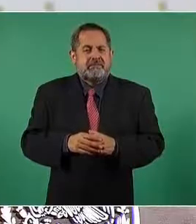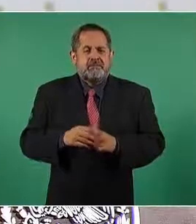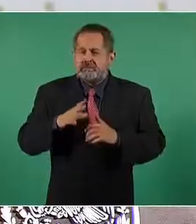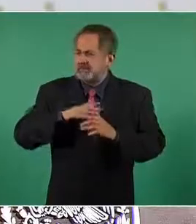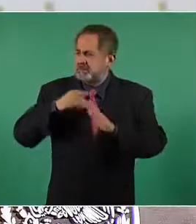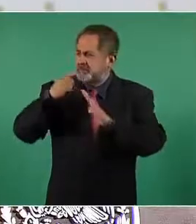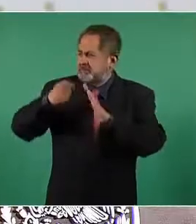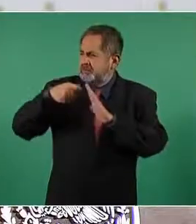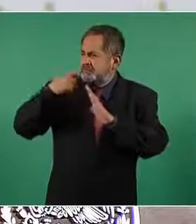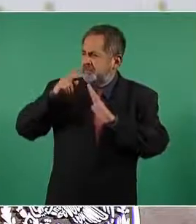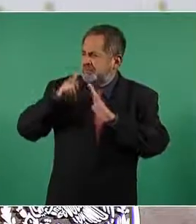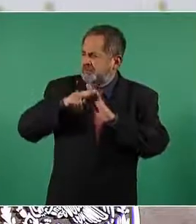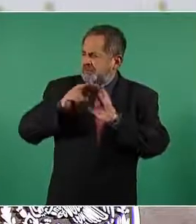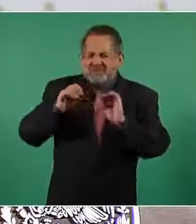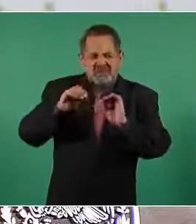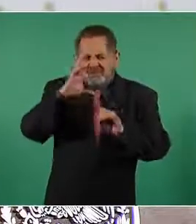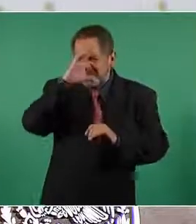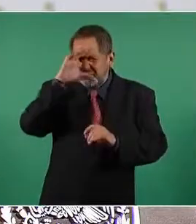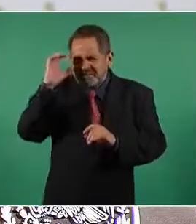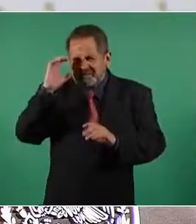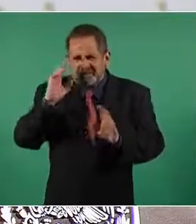video, un mensaje, una foto